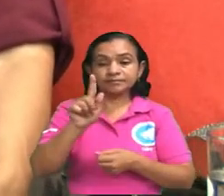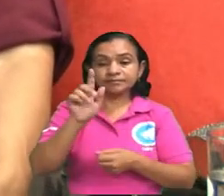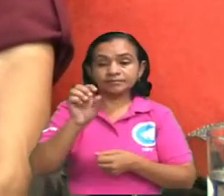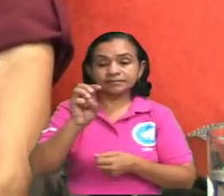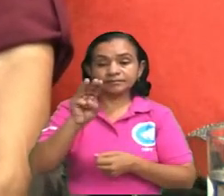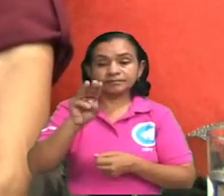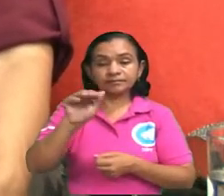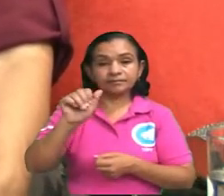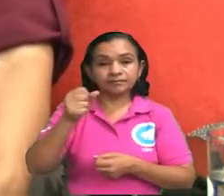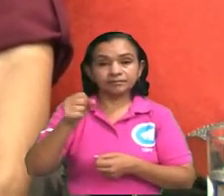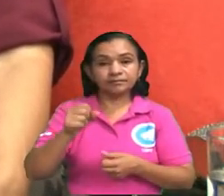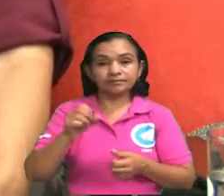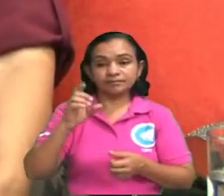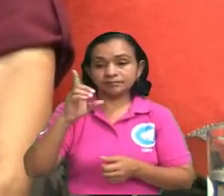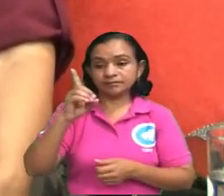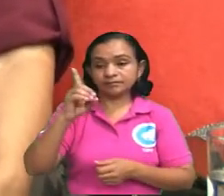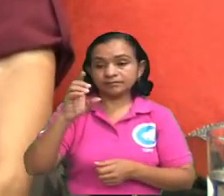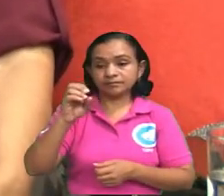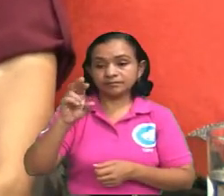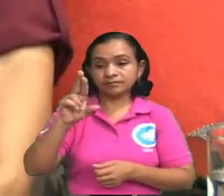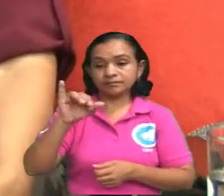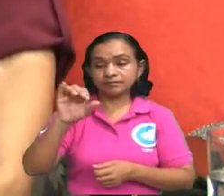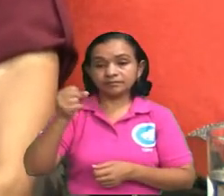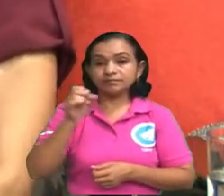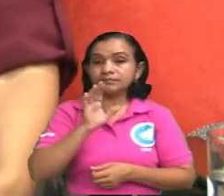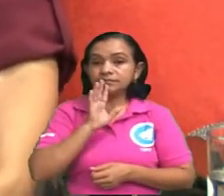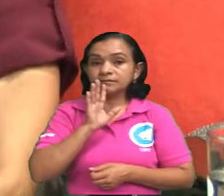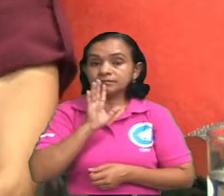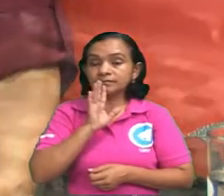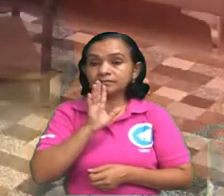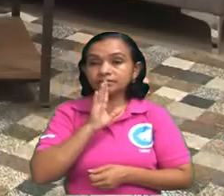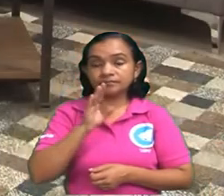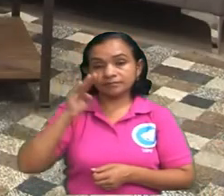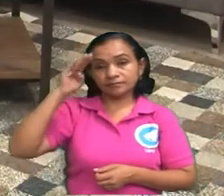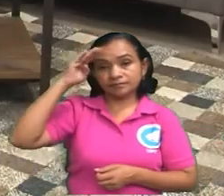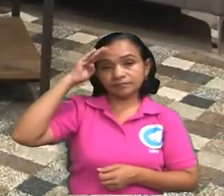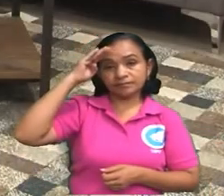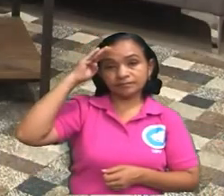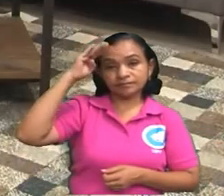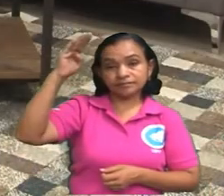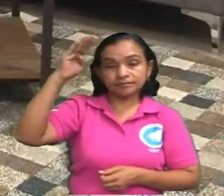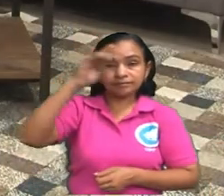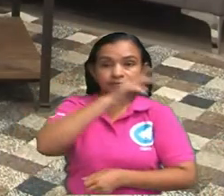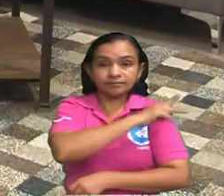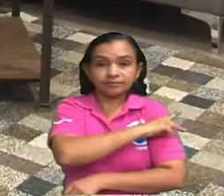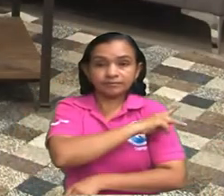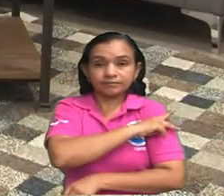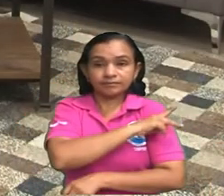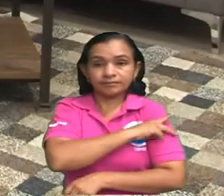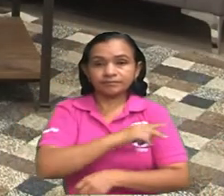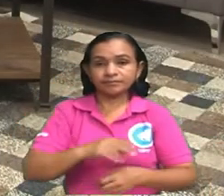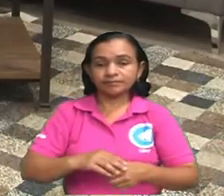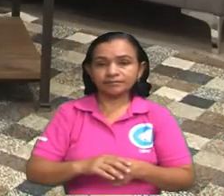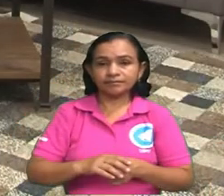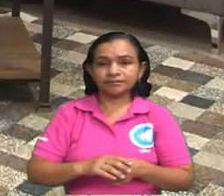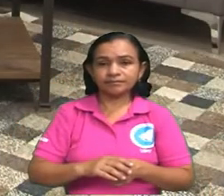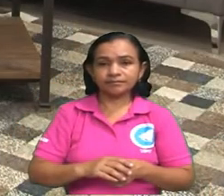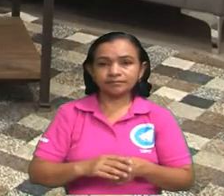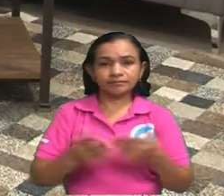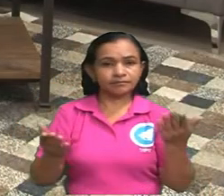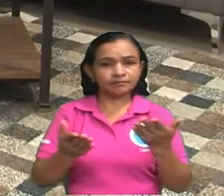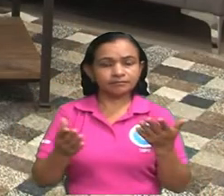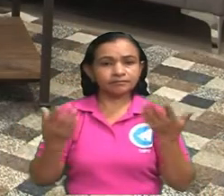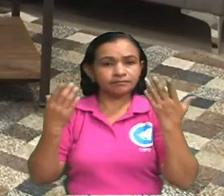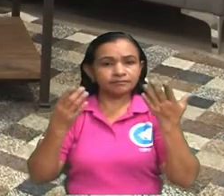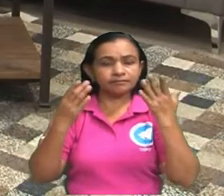conversar con la comandante Doris Tijerino. Ella también fue jefa de la policía. Así entonces, bueno, le dice, comentaba en la entrevista y dice, una